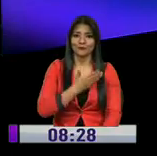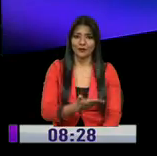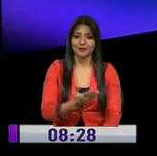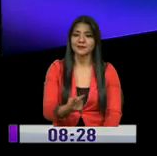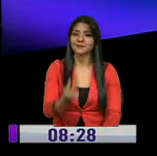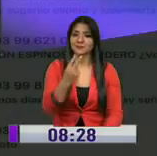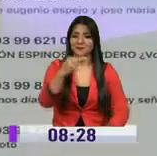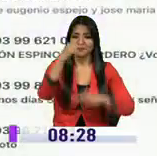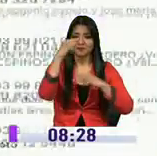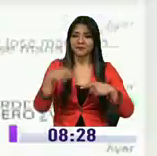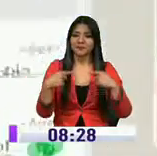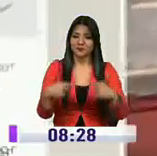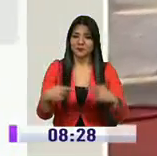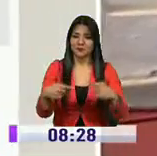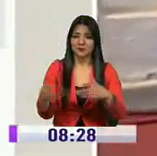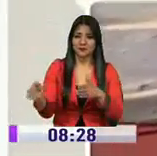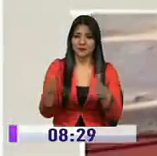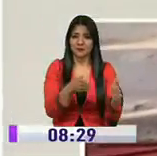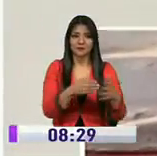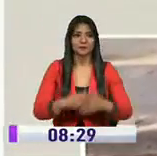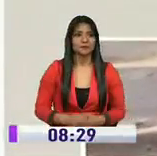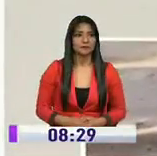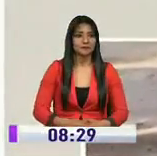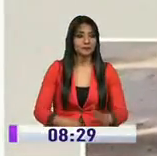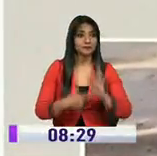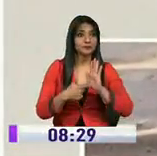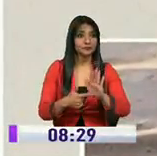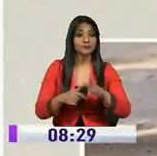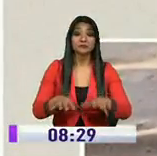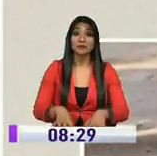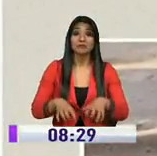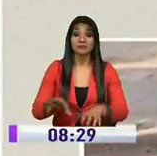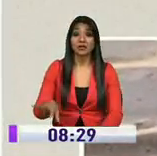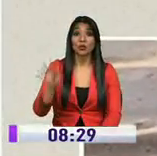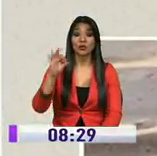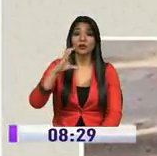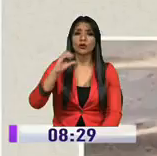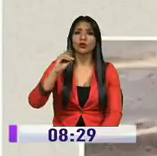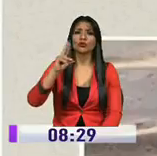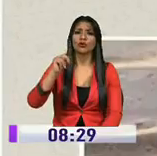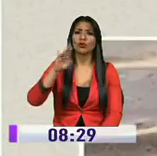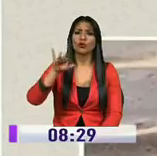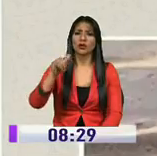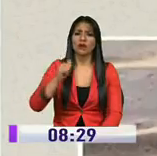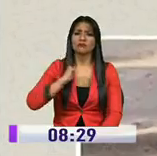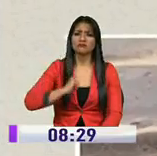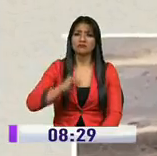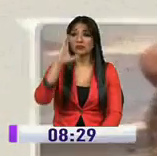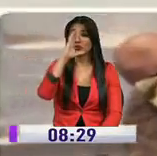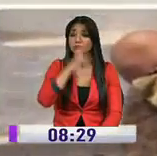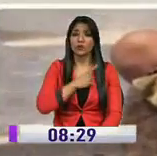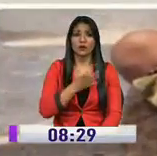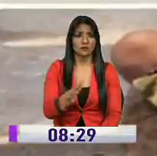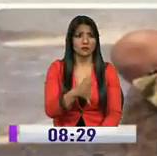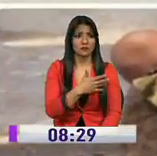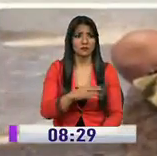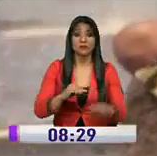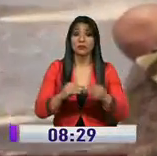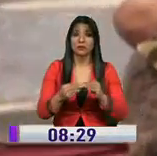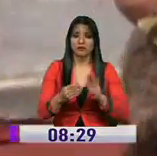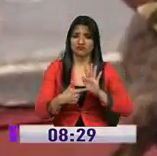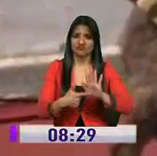En pantalla, los dolores de cabeza y los petitorios. Este peludito fue encontrado en Cotocollao, está triste, busca a su dueño. Ahí está el número en